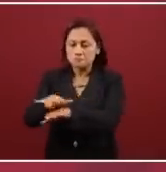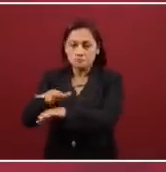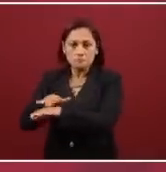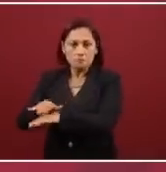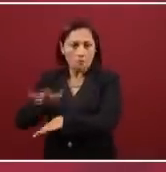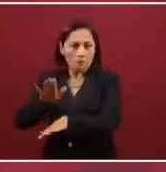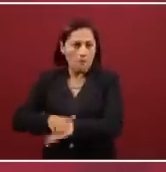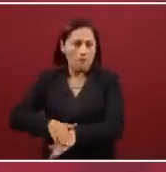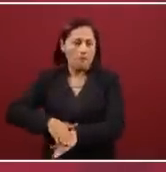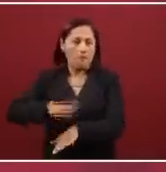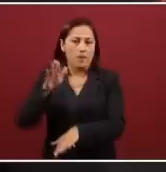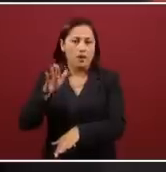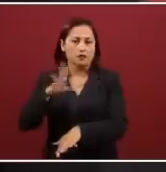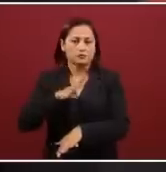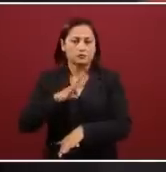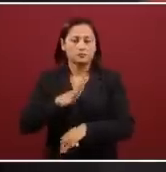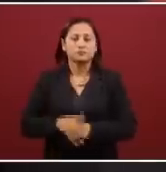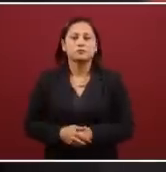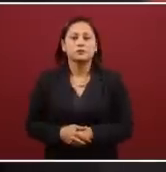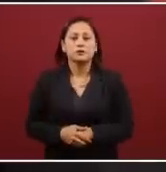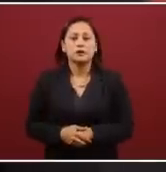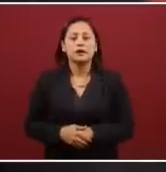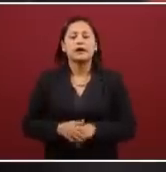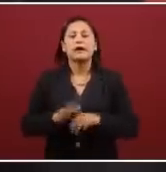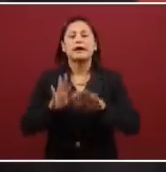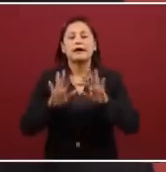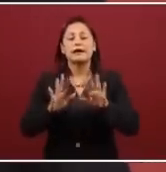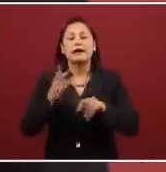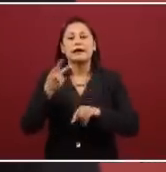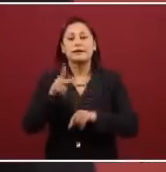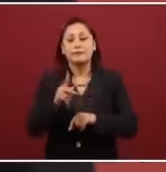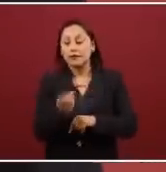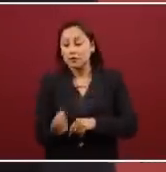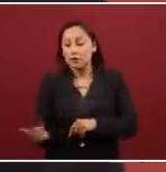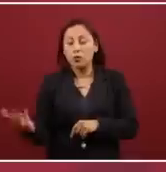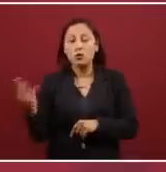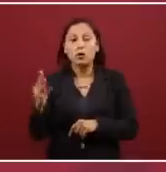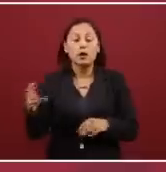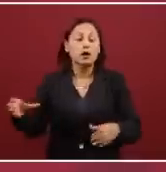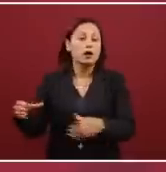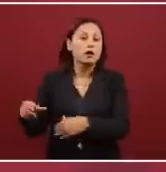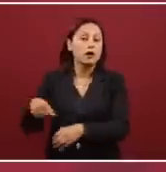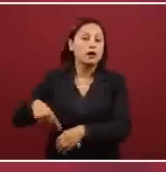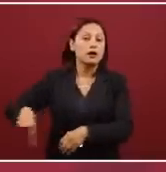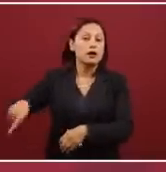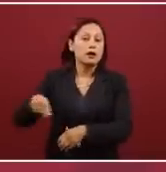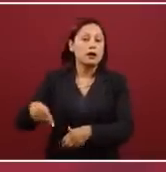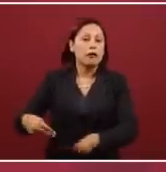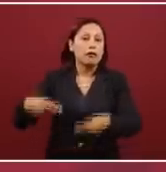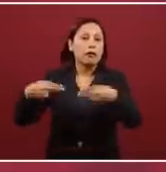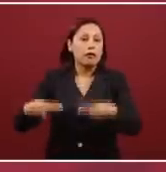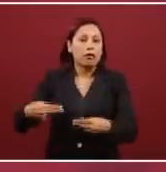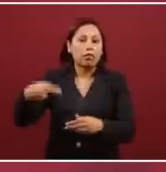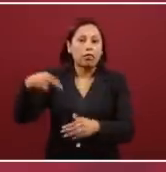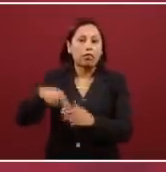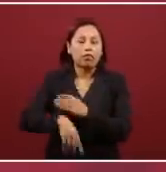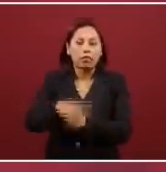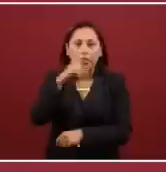Ah, pero como no hicieron su negocio, ahí van los amparos.